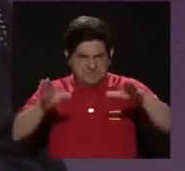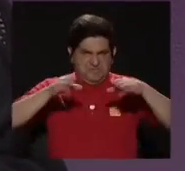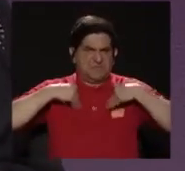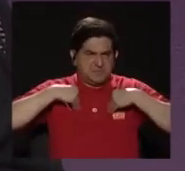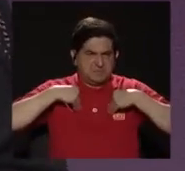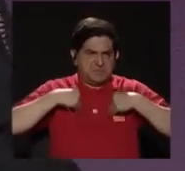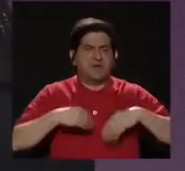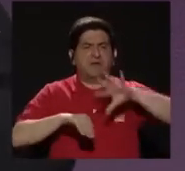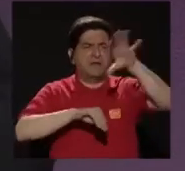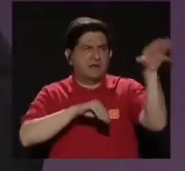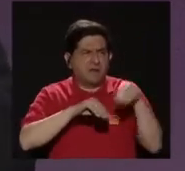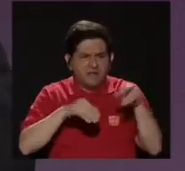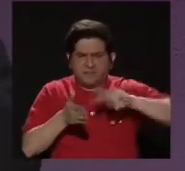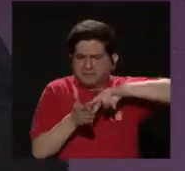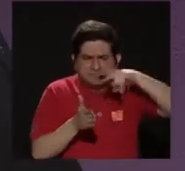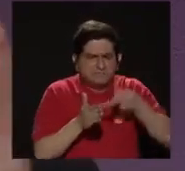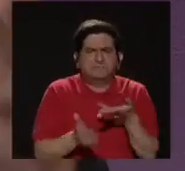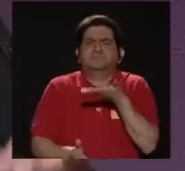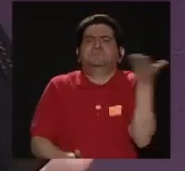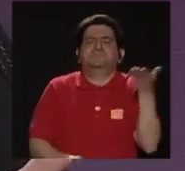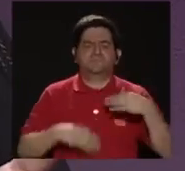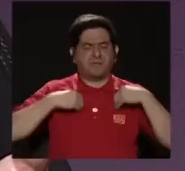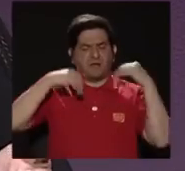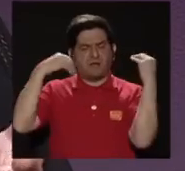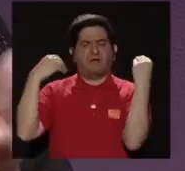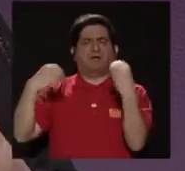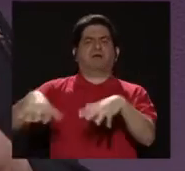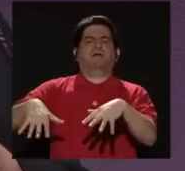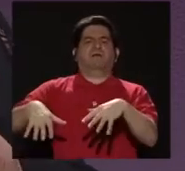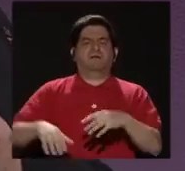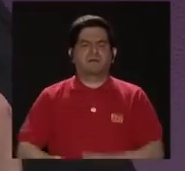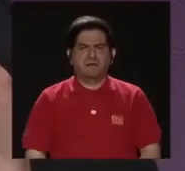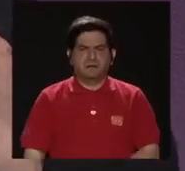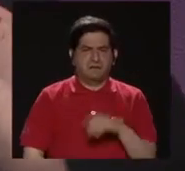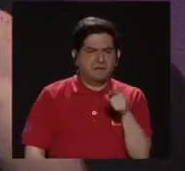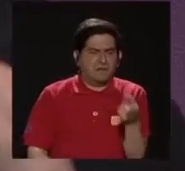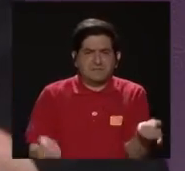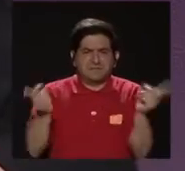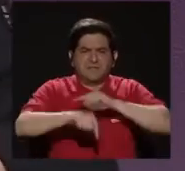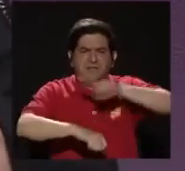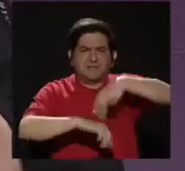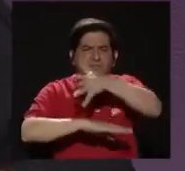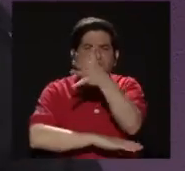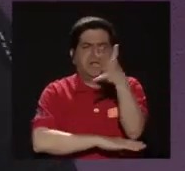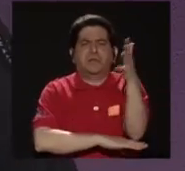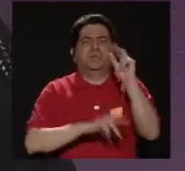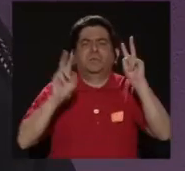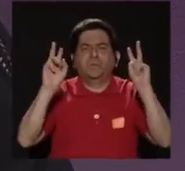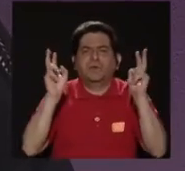significa además renunciar a esa naturaleza